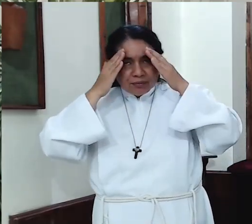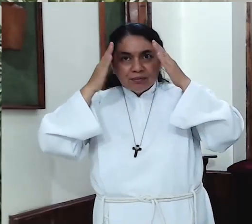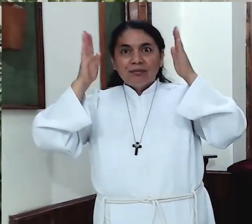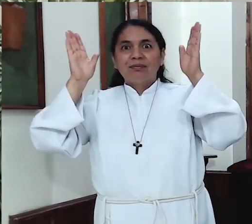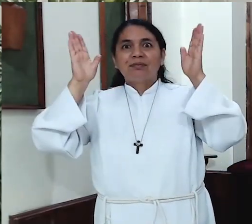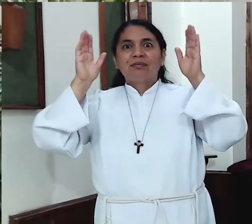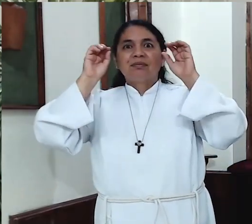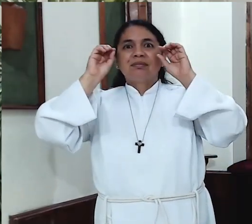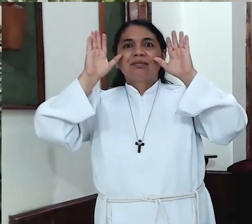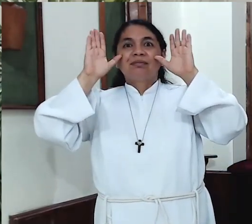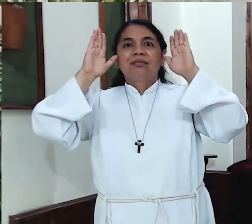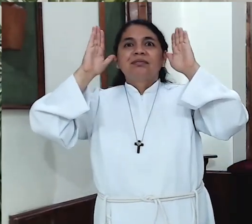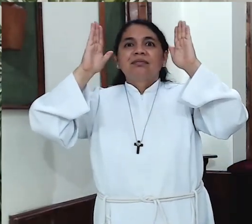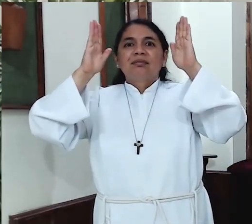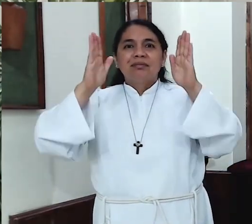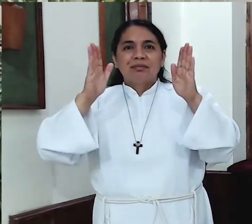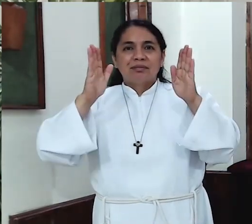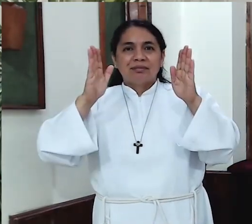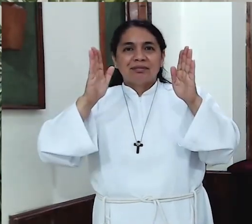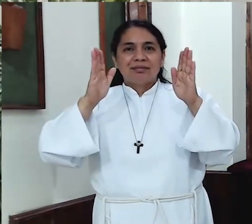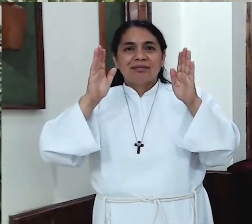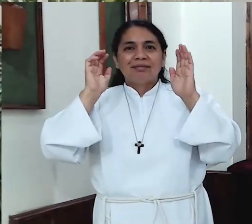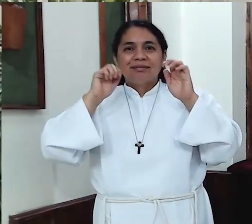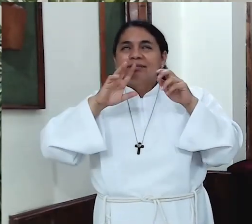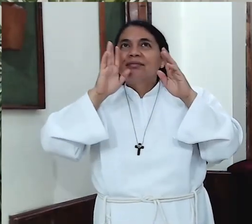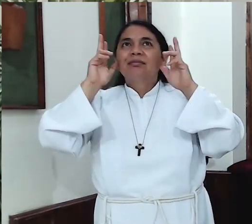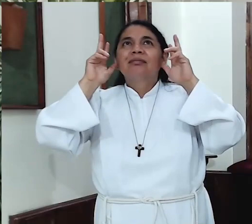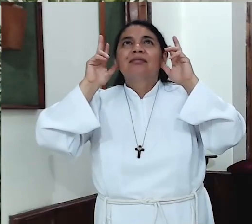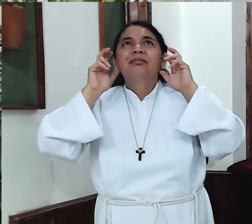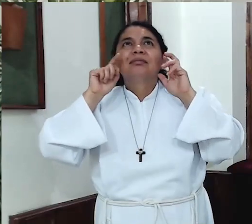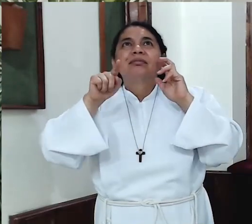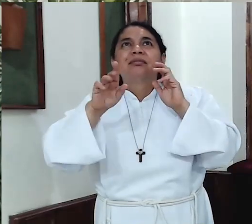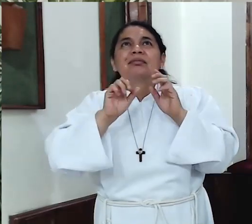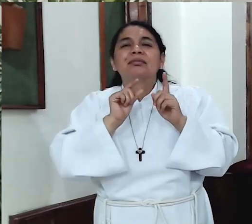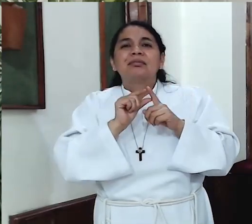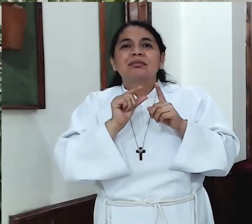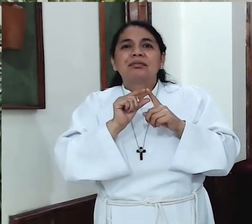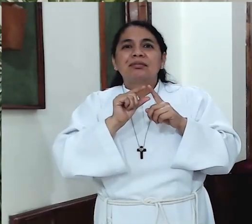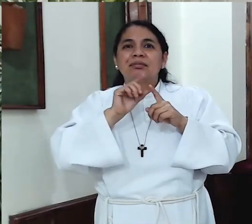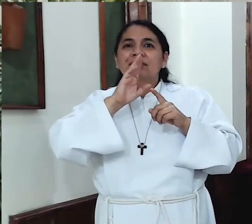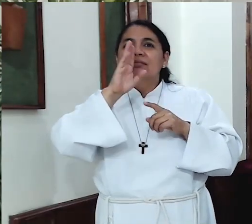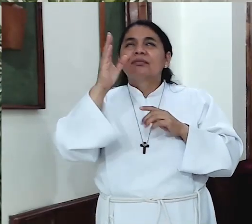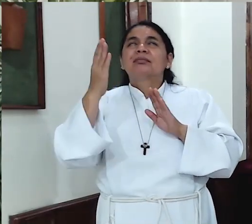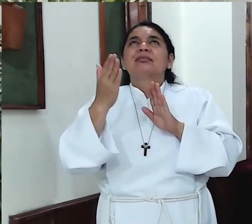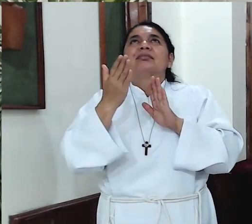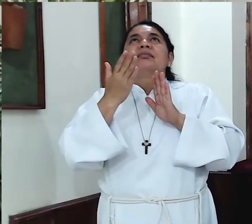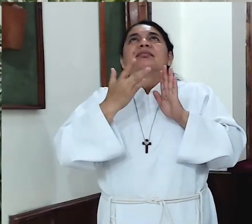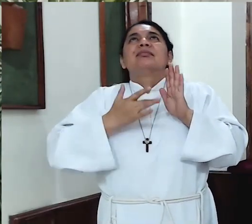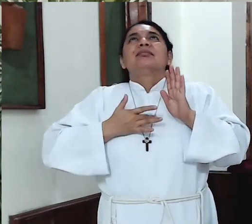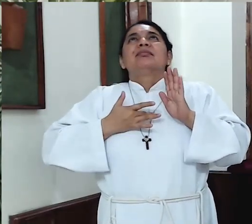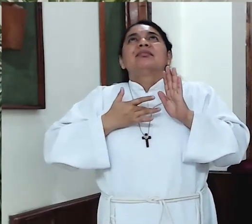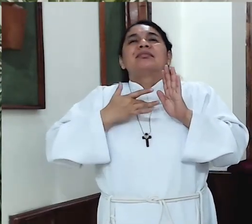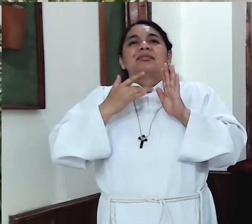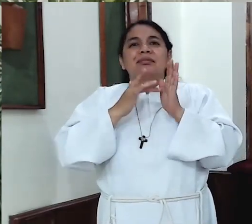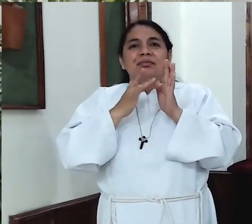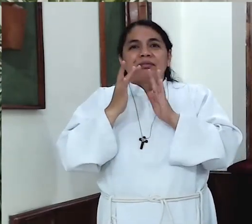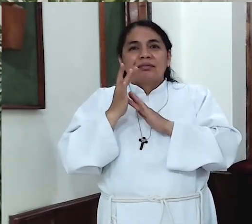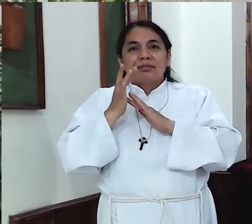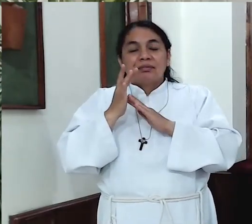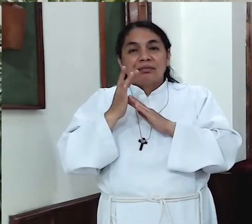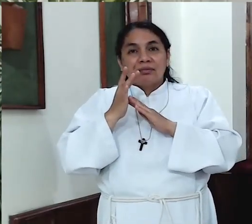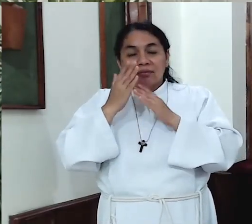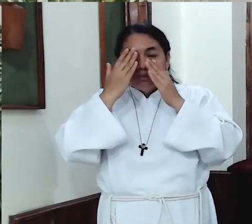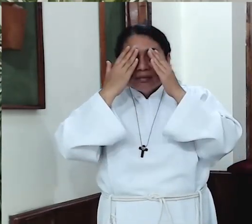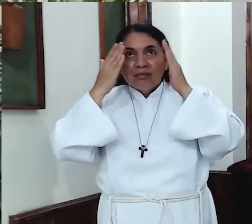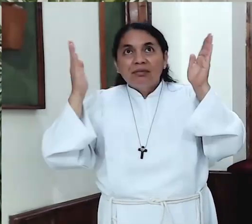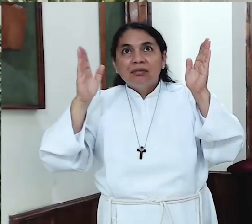despiertos, siempre estén atentos a escuchar su palabra, a percibir su presencia, a descubrir que Él